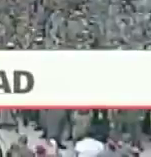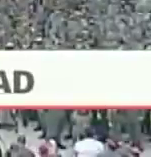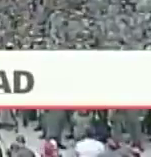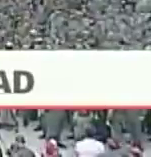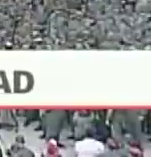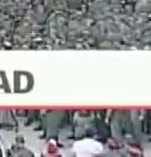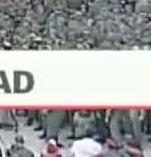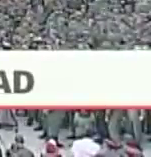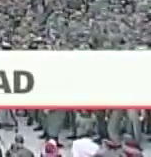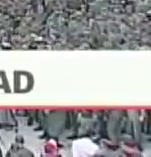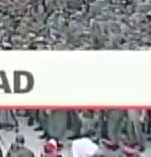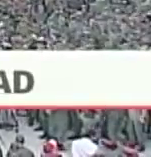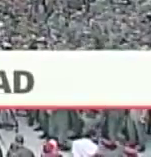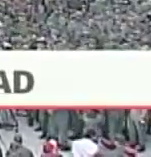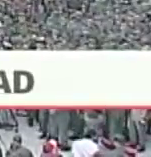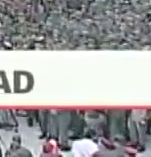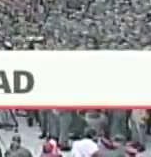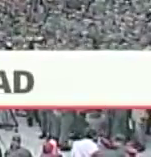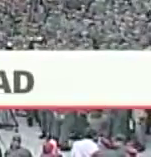¡Con fuerza que se escuche!